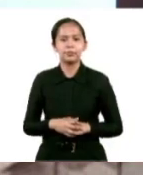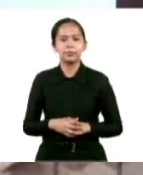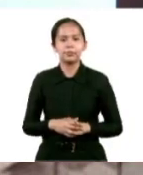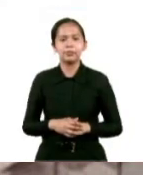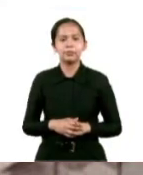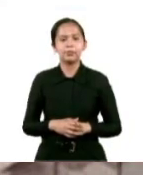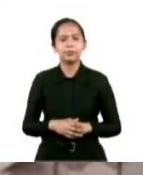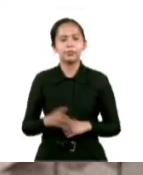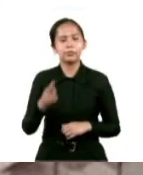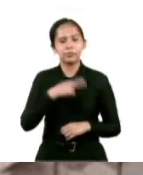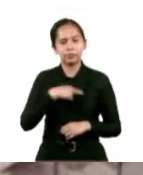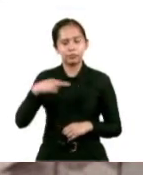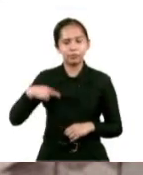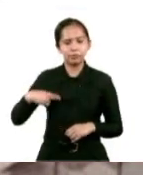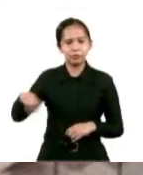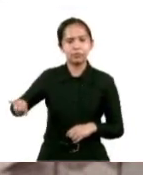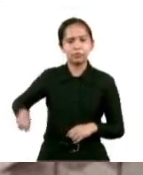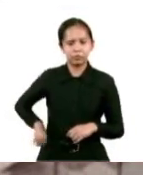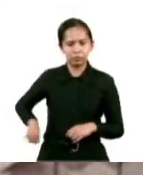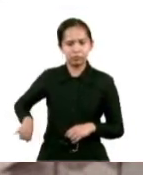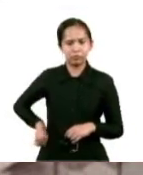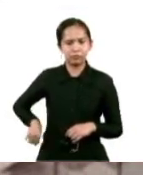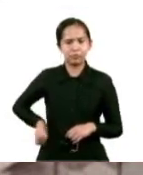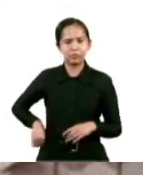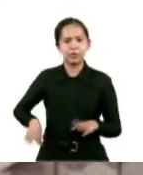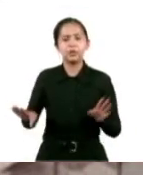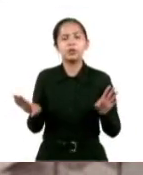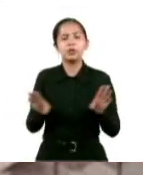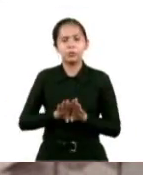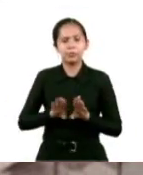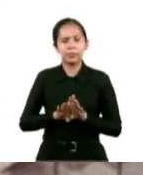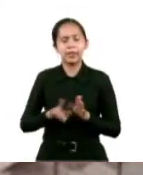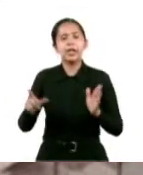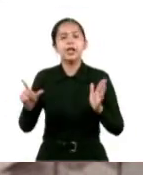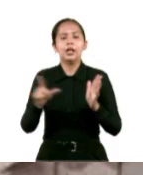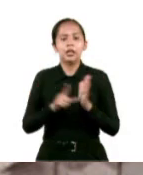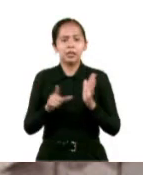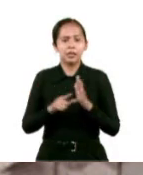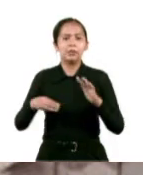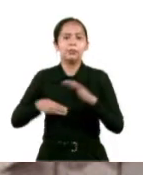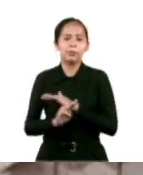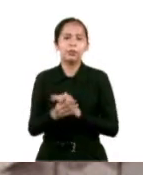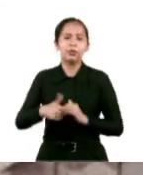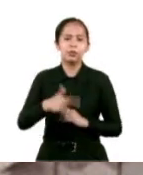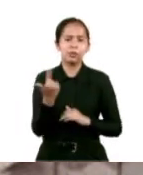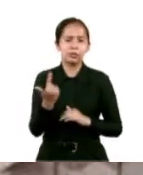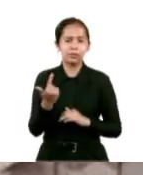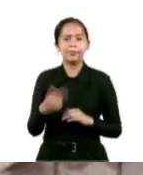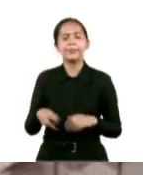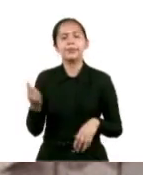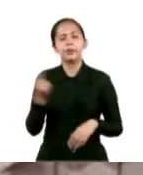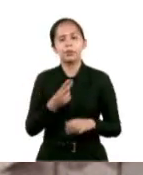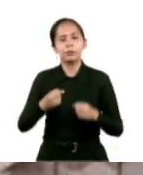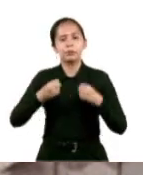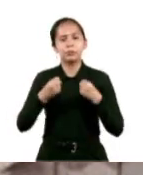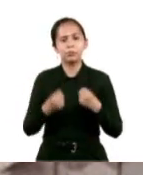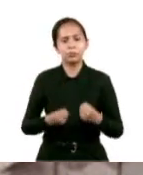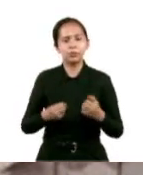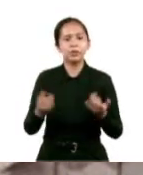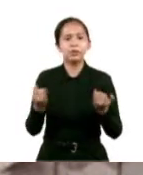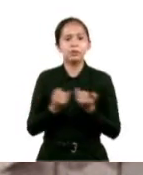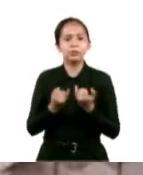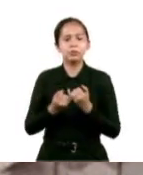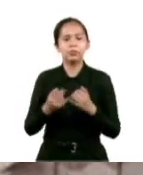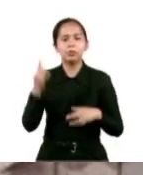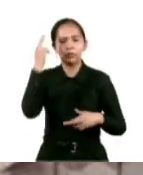Nuestro mayor interés como gobierno es entregar una línea 12 segura, confiable y que esté realizada conforme al Reglamento de Construcciones